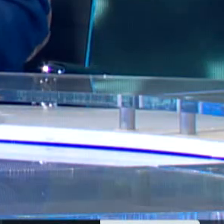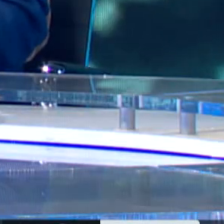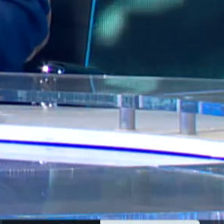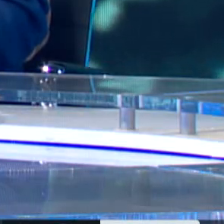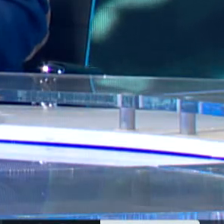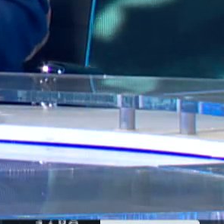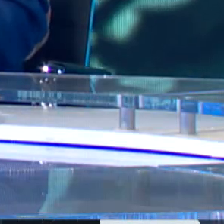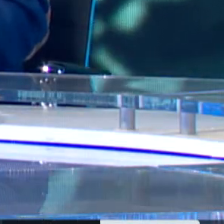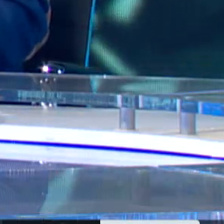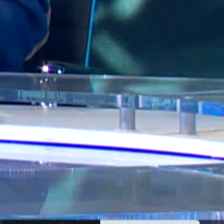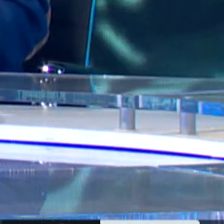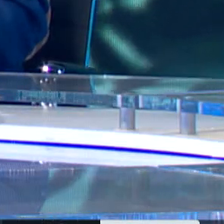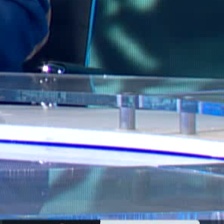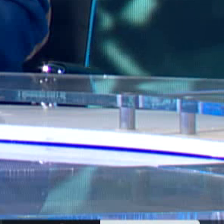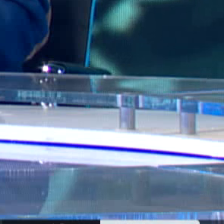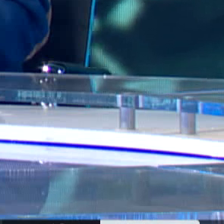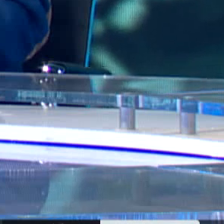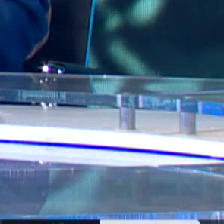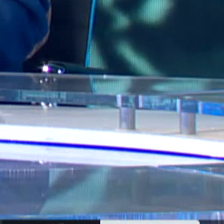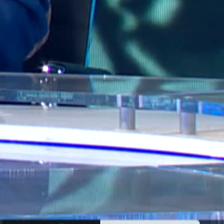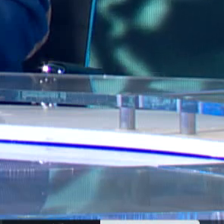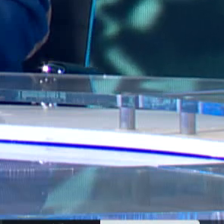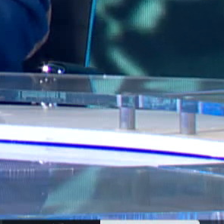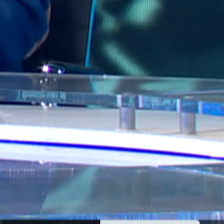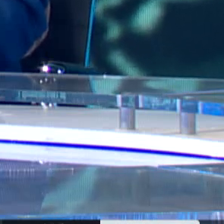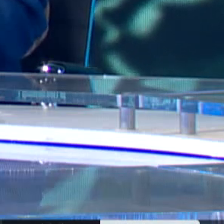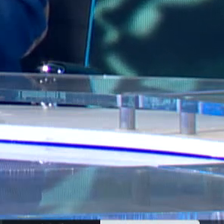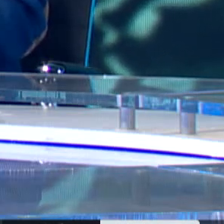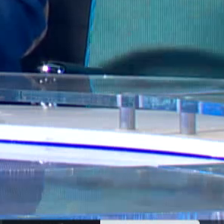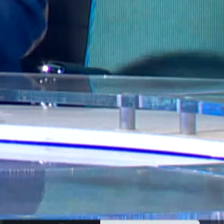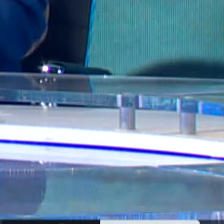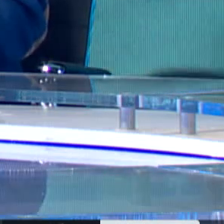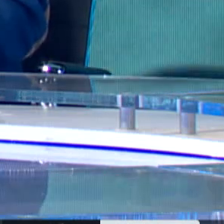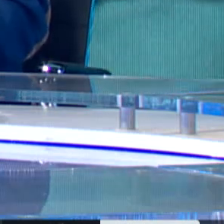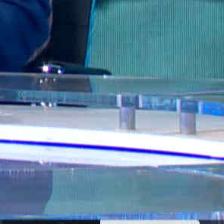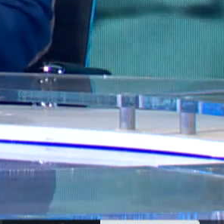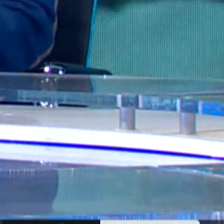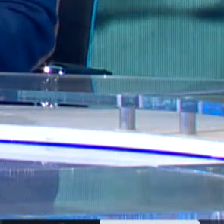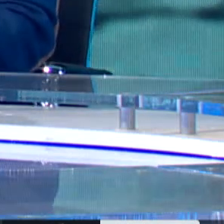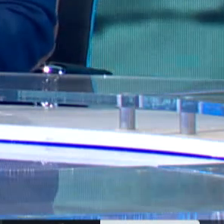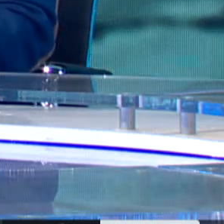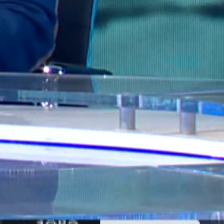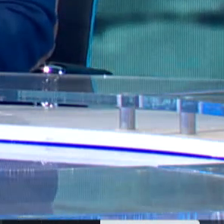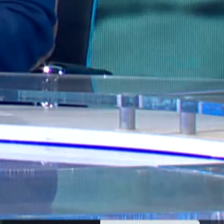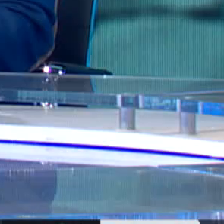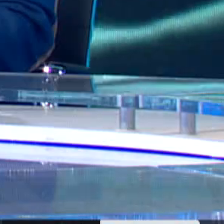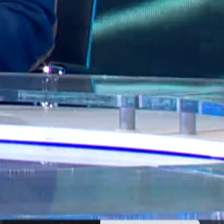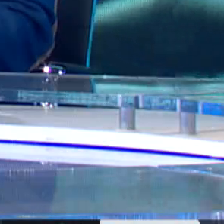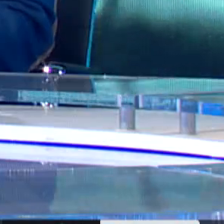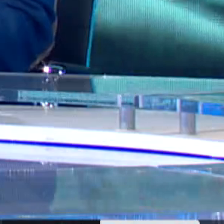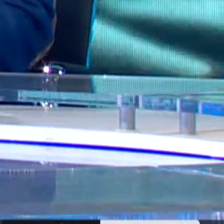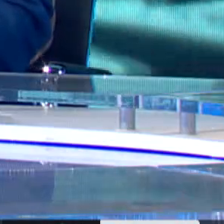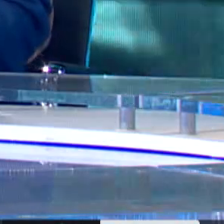parte de las tropas soviéticas, por eso ya estamos con quien está al frente del Museo del Holocausto aquí en la ciudad de Buenos Aires. Estamos hablando de